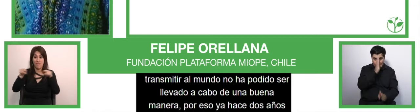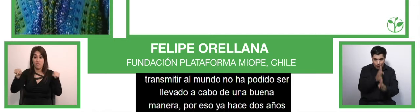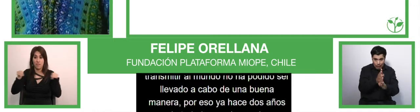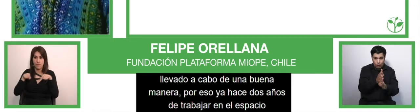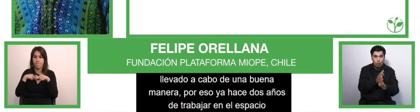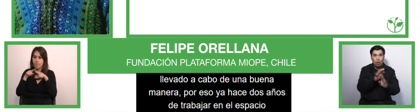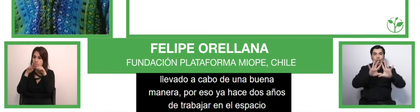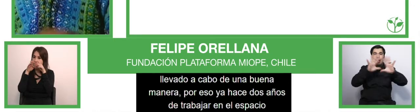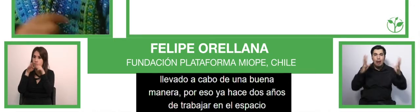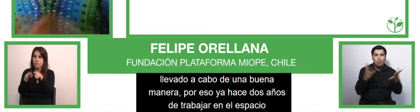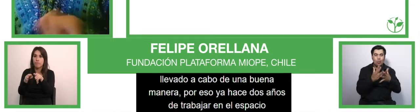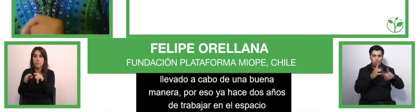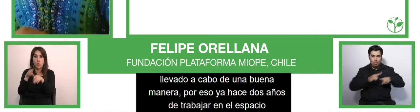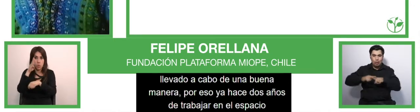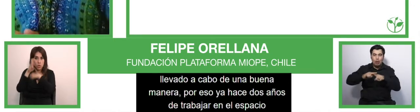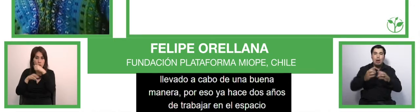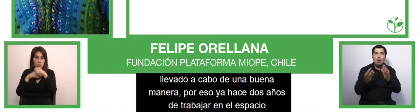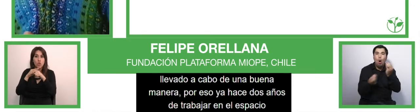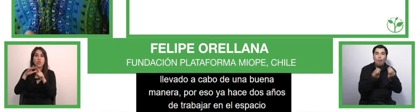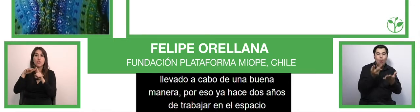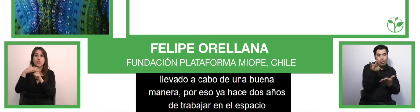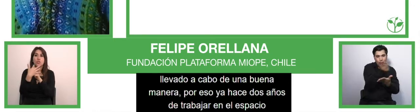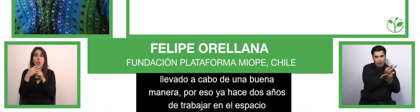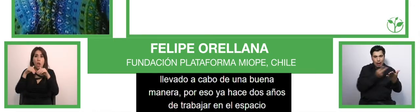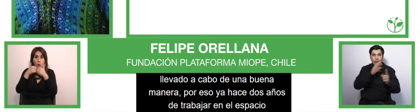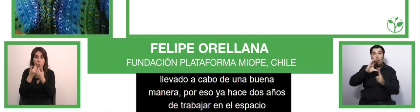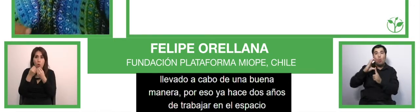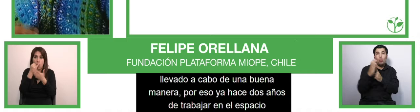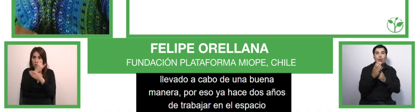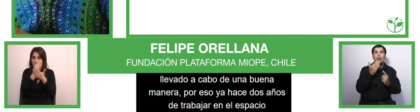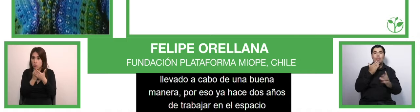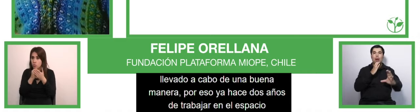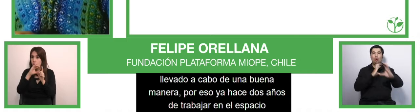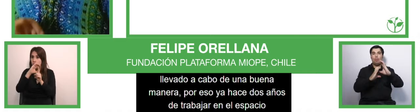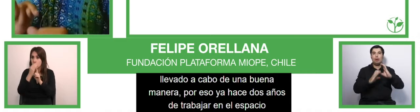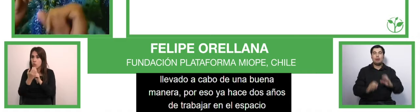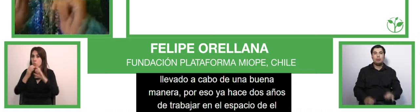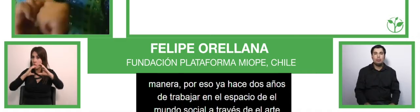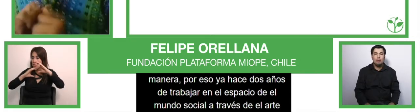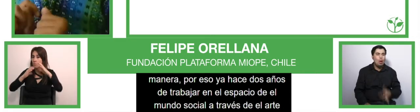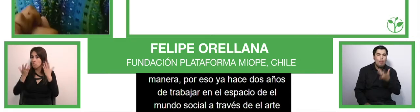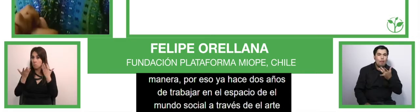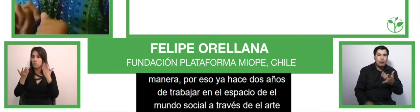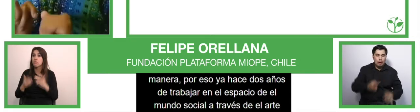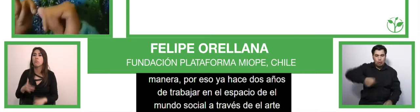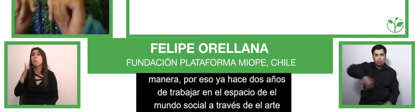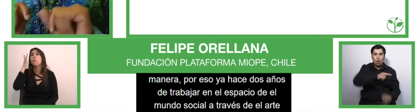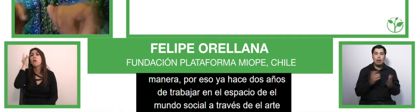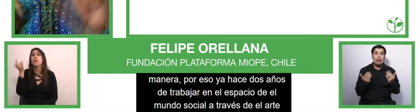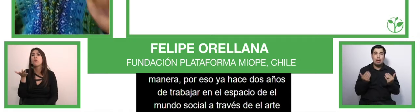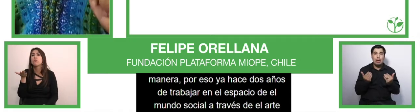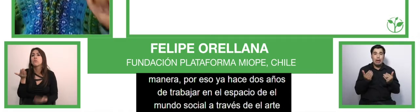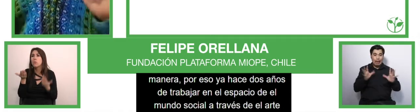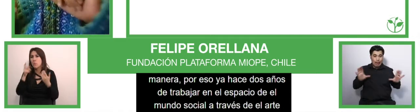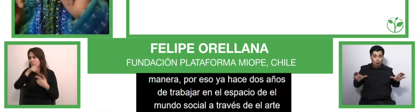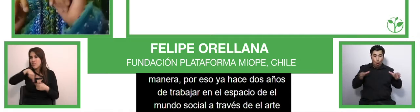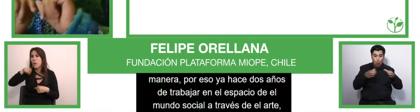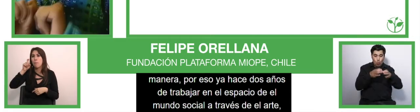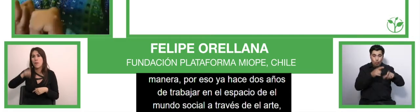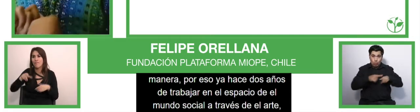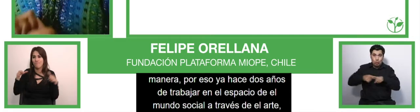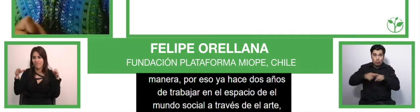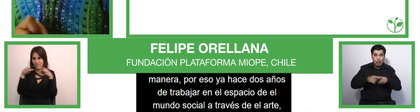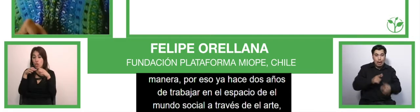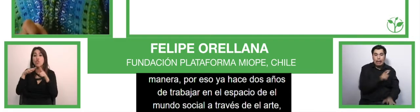del mundo social, pero a través del arte, la cultura y las comunicaciones. ¿Por qué? Porque necesitamos que los grupos sociales,